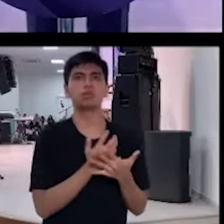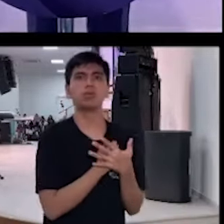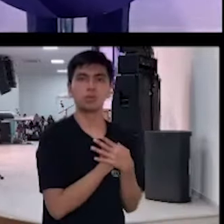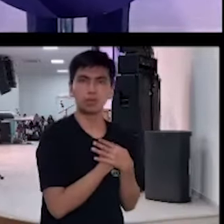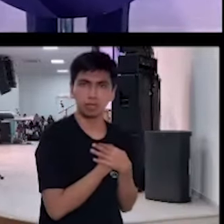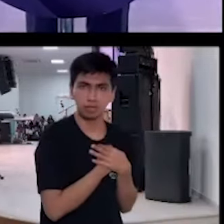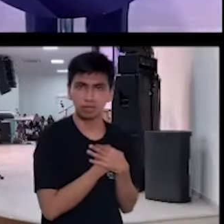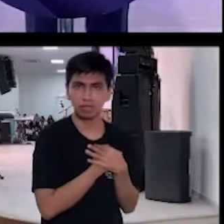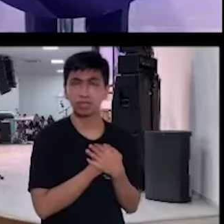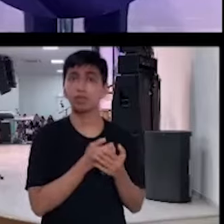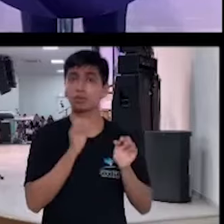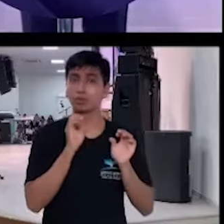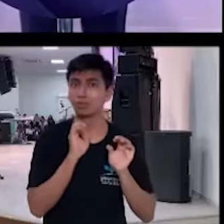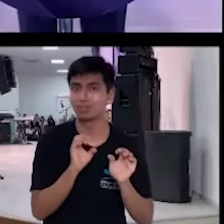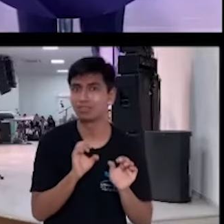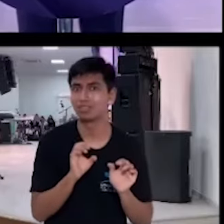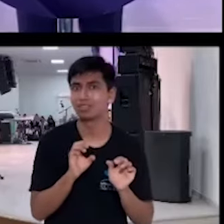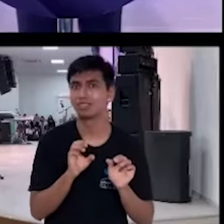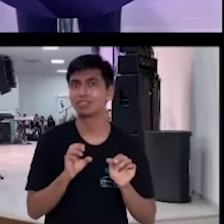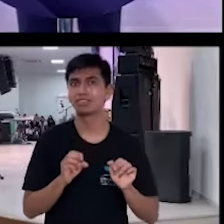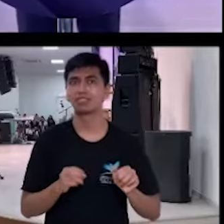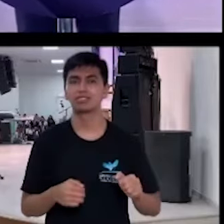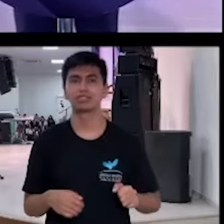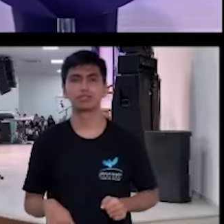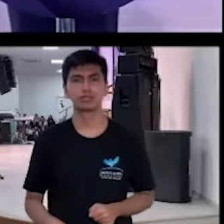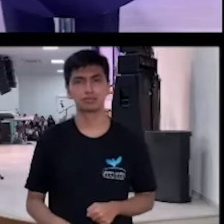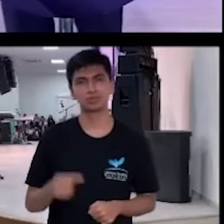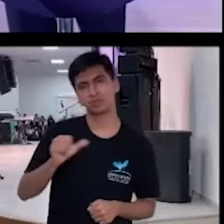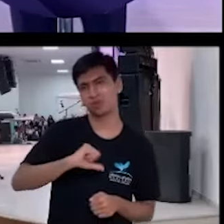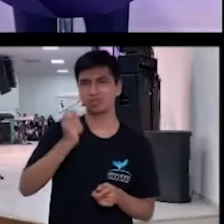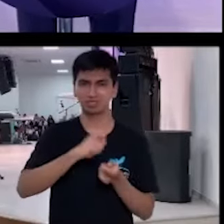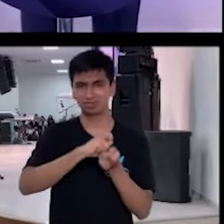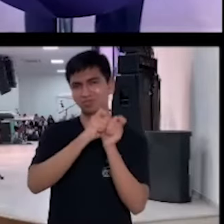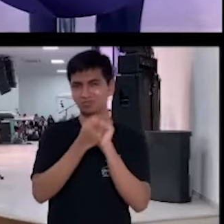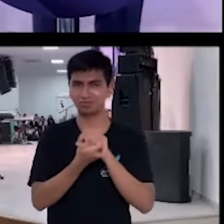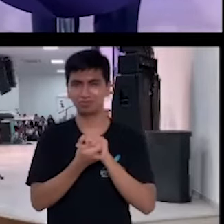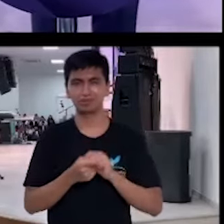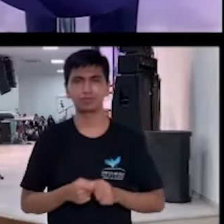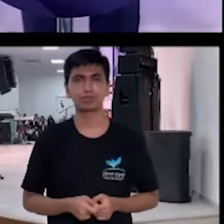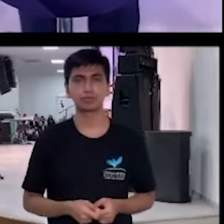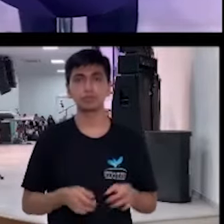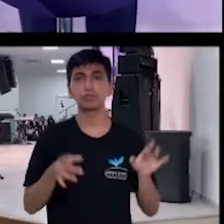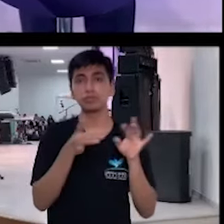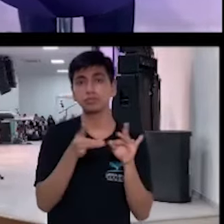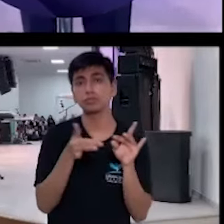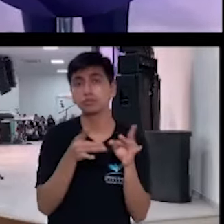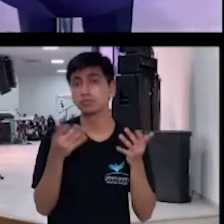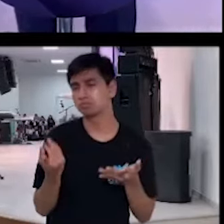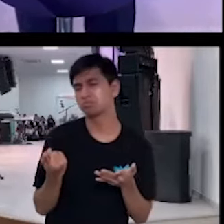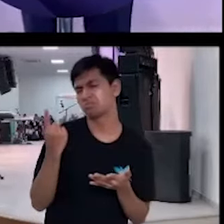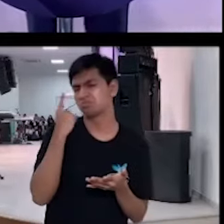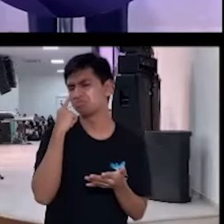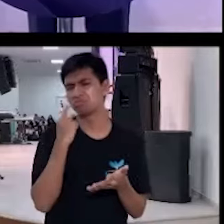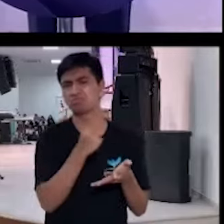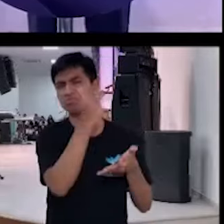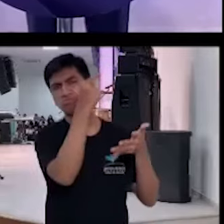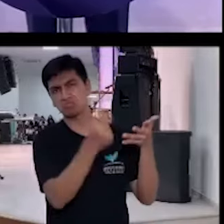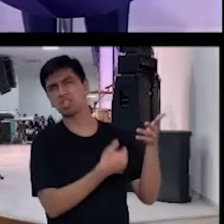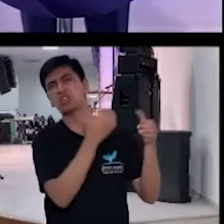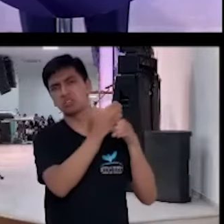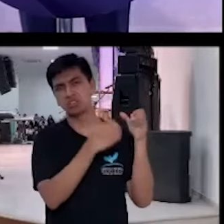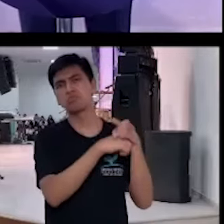la vida. La Nueva Traducción Viviente se lee un poquito diferente. Dice, sobre todas las cosas, cuida tu